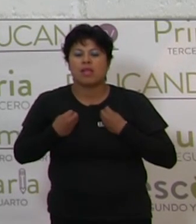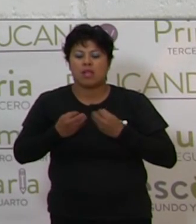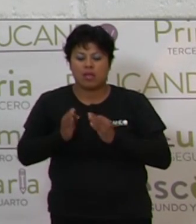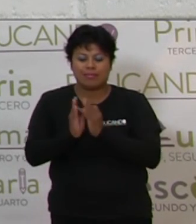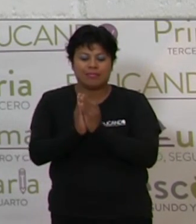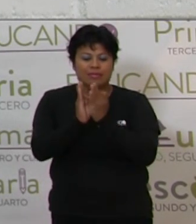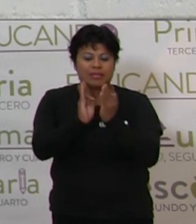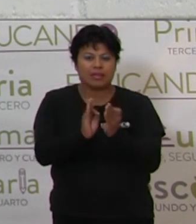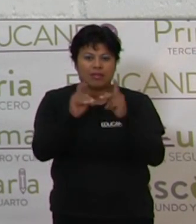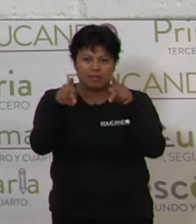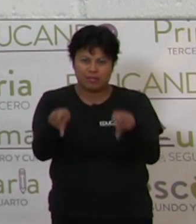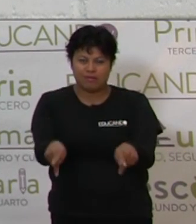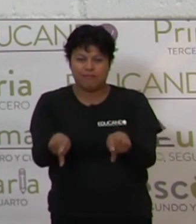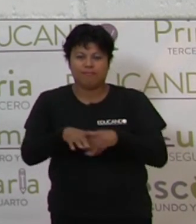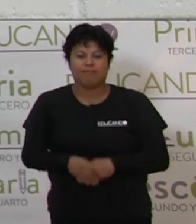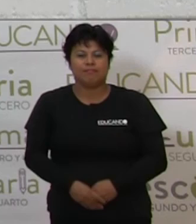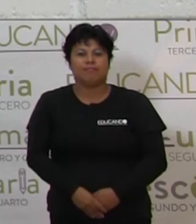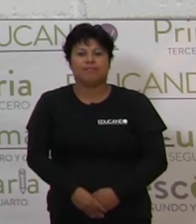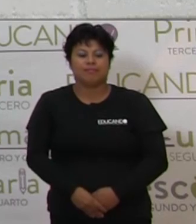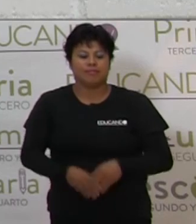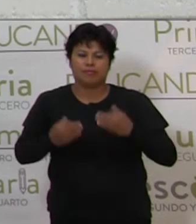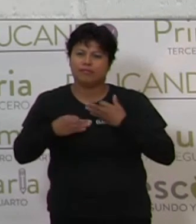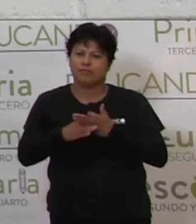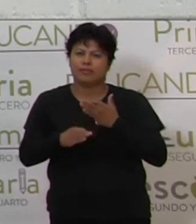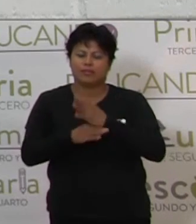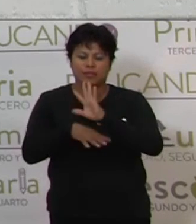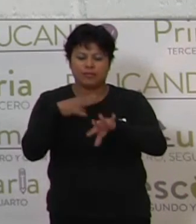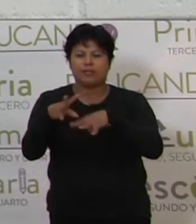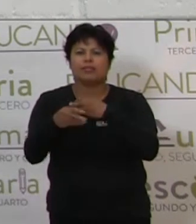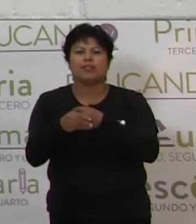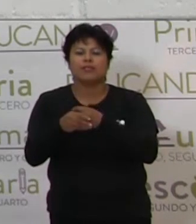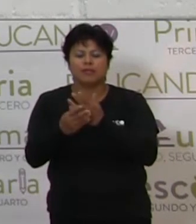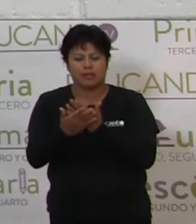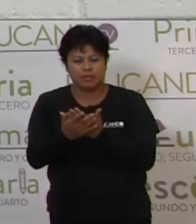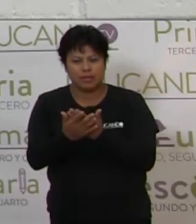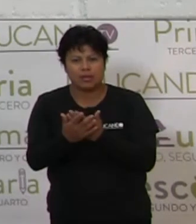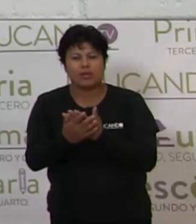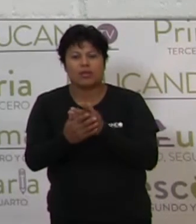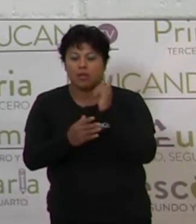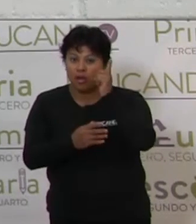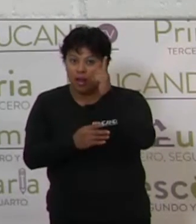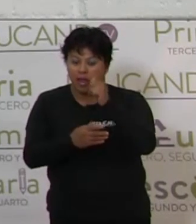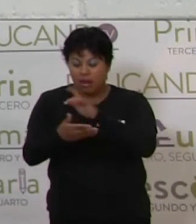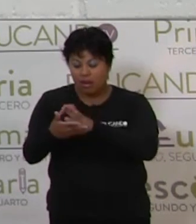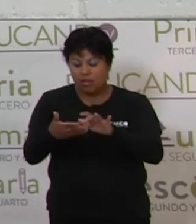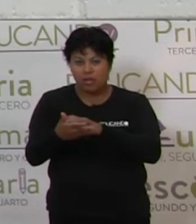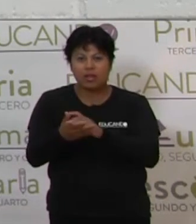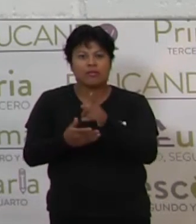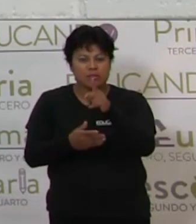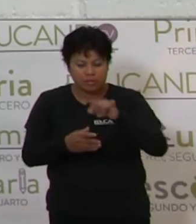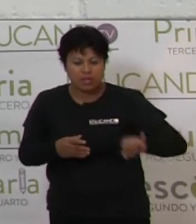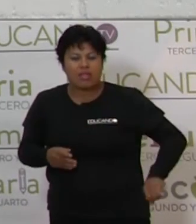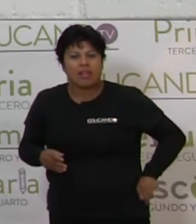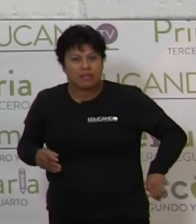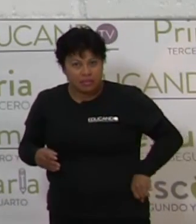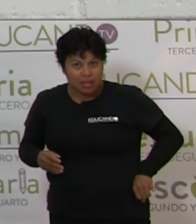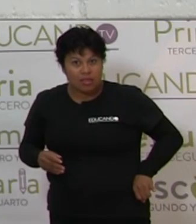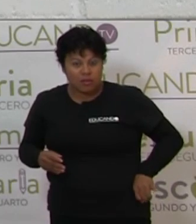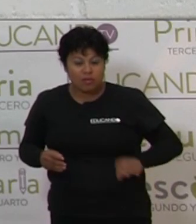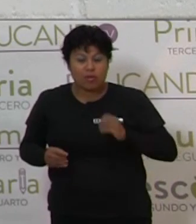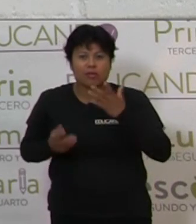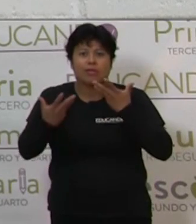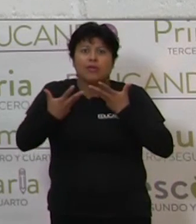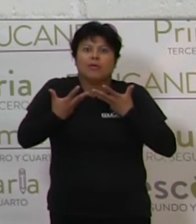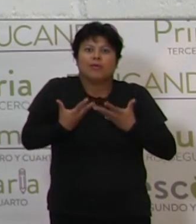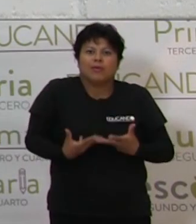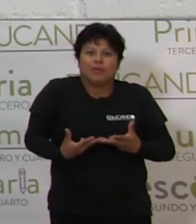vivía junto a un cementerio. Por mi parte eso es todo, espero que la lectura les haya interesado un poco